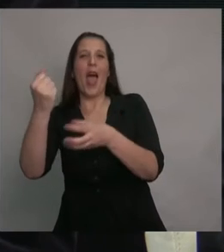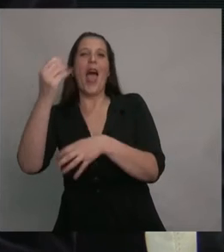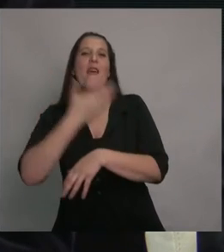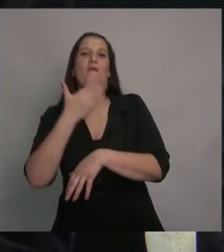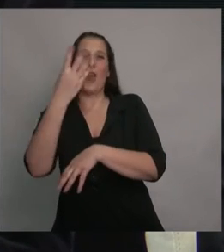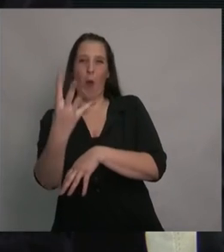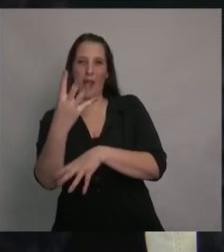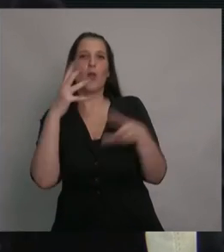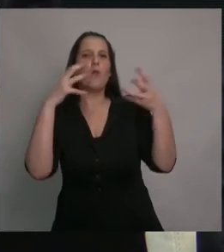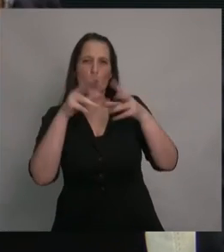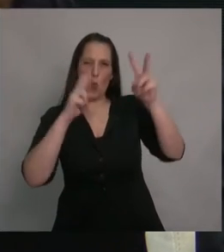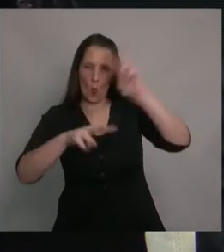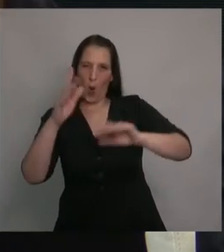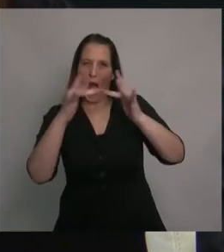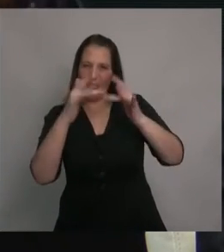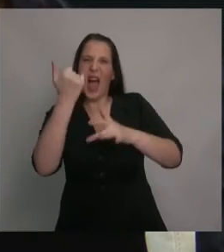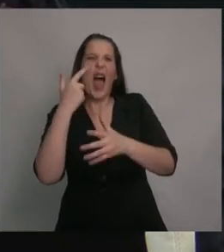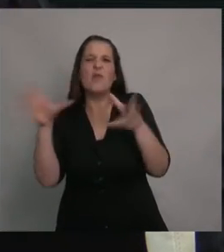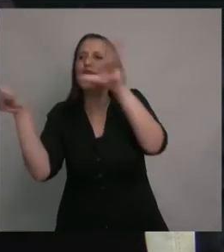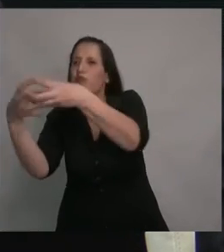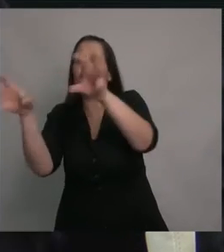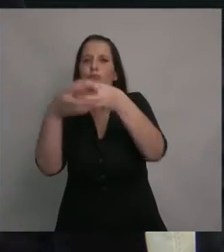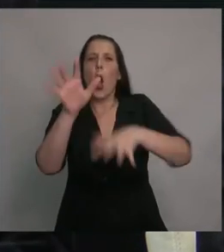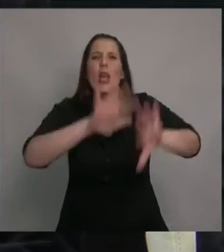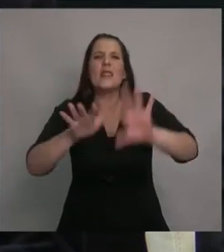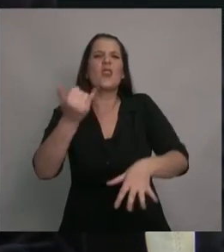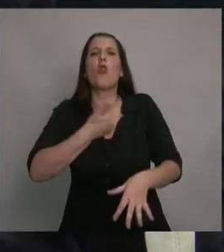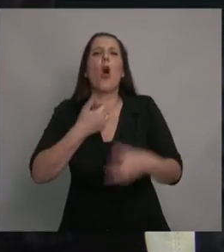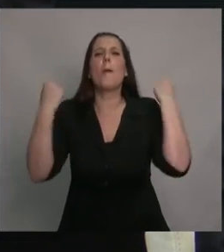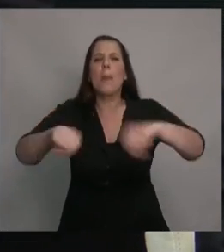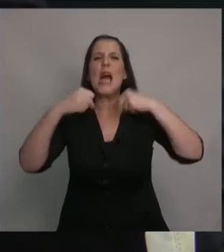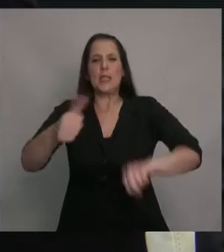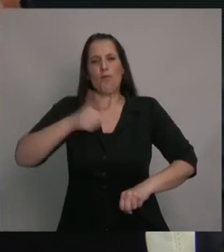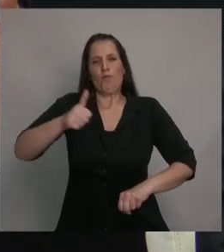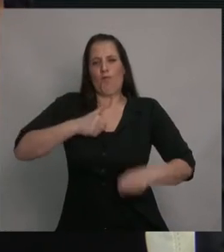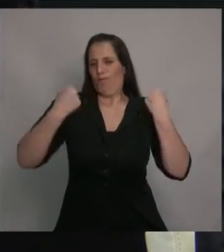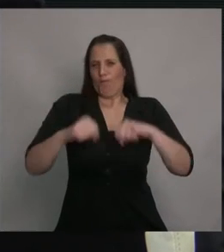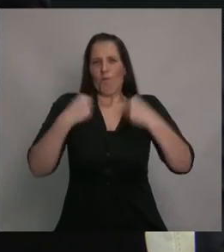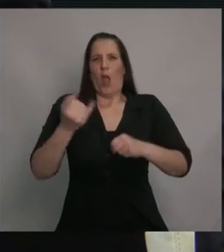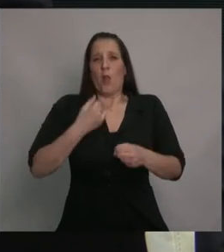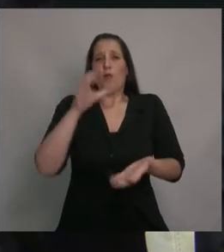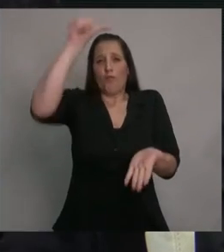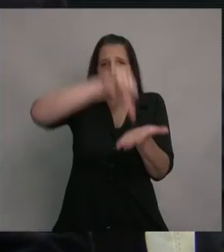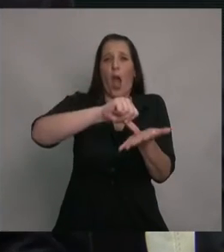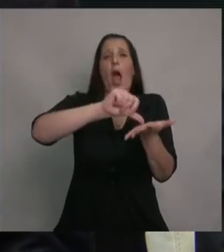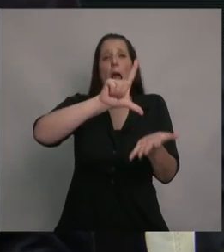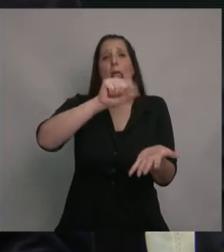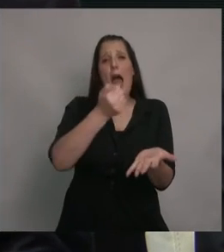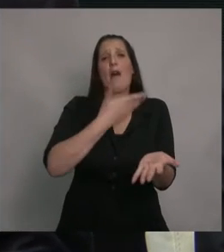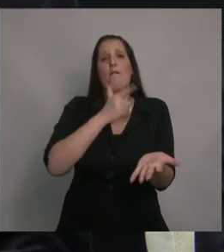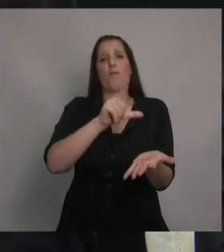algunos ejemplos, organizaciones que tienen sus campos de entrenamiento en la Florida y que presumen abiertamente de hacer terrorismo contra